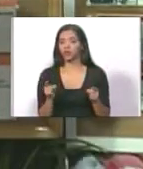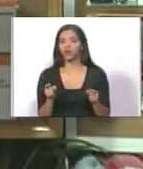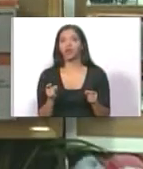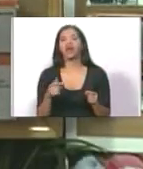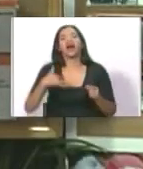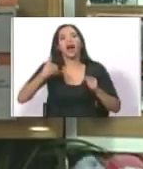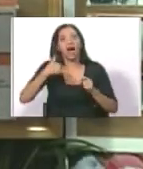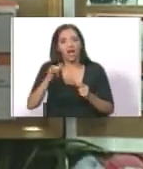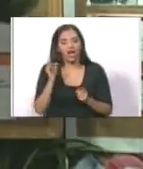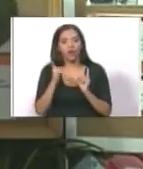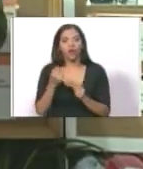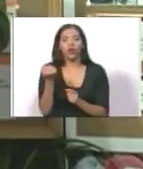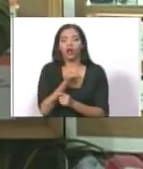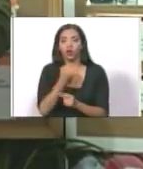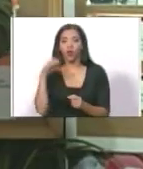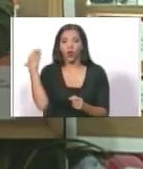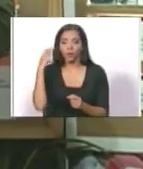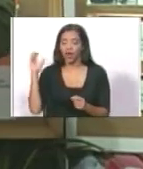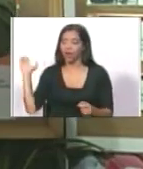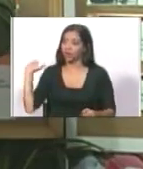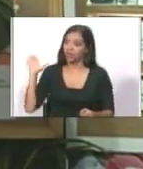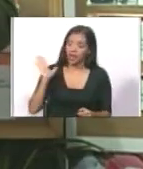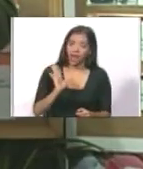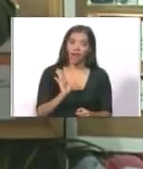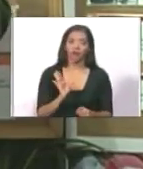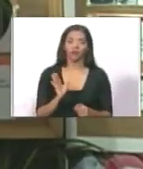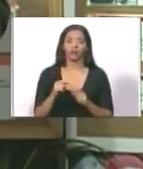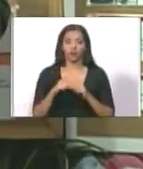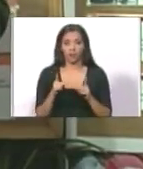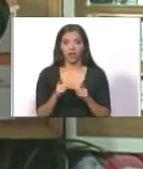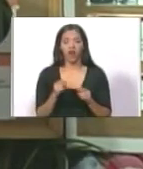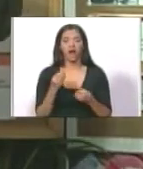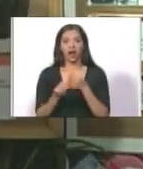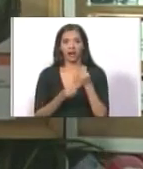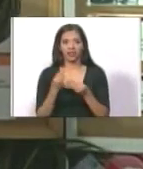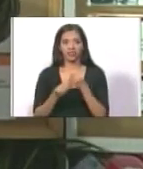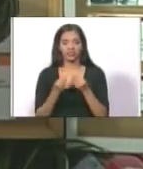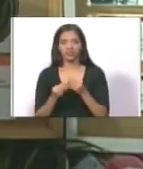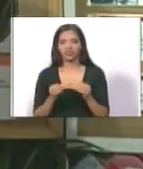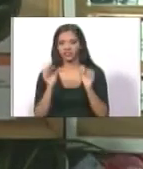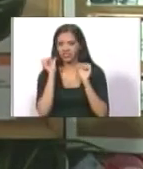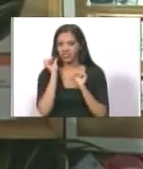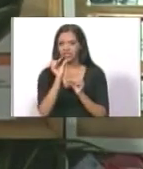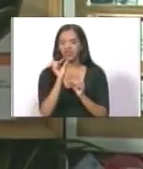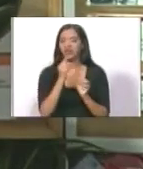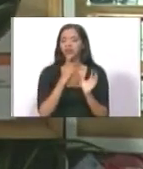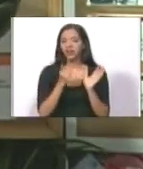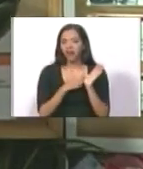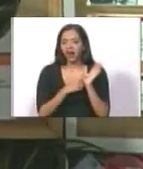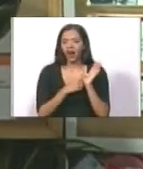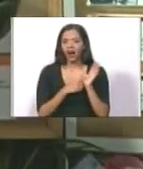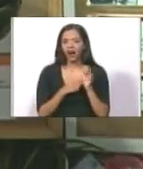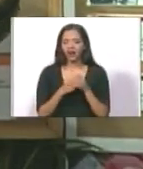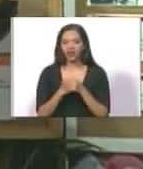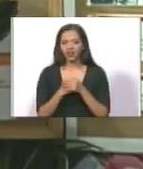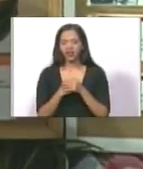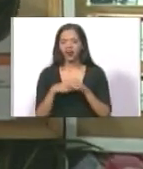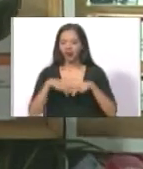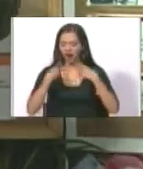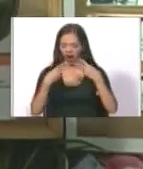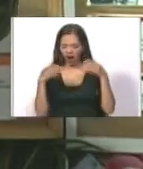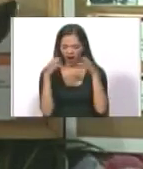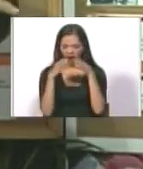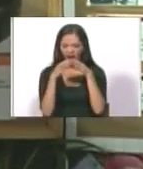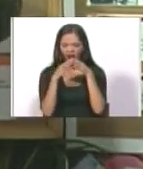mercenarios colombianos que trajeron. Pero ha sido casi que absolutamente desmantelada una nueva banda